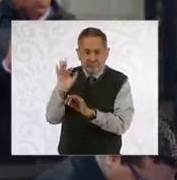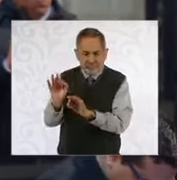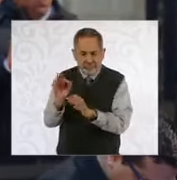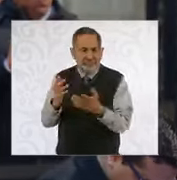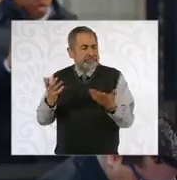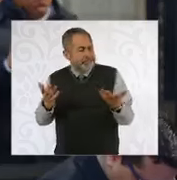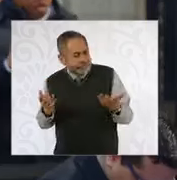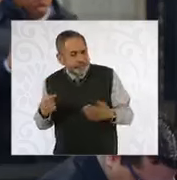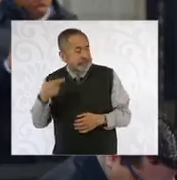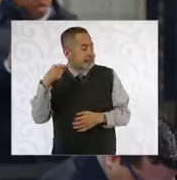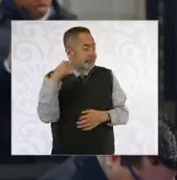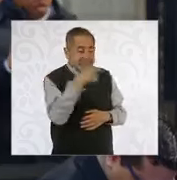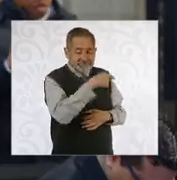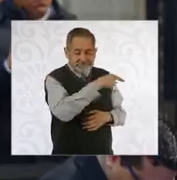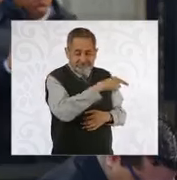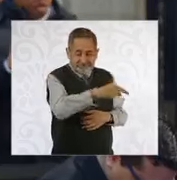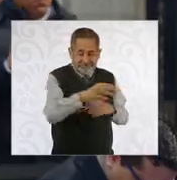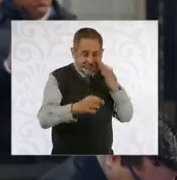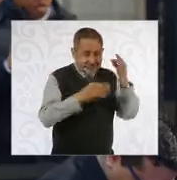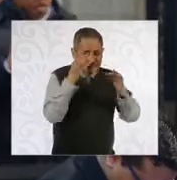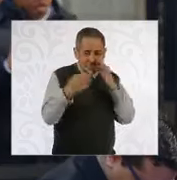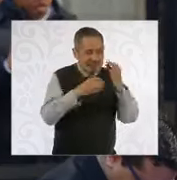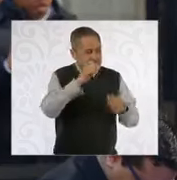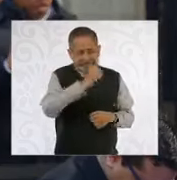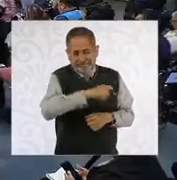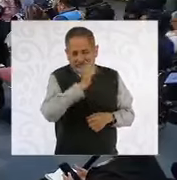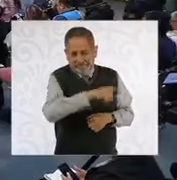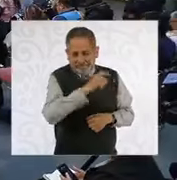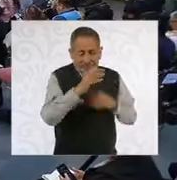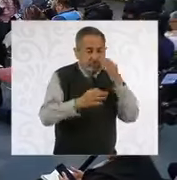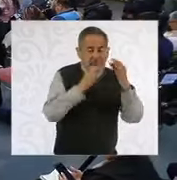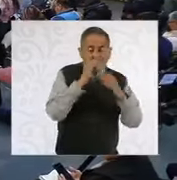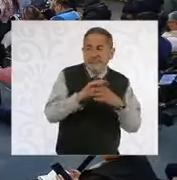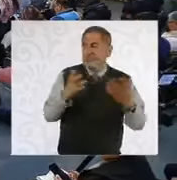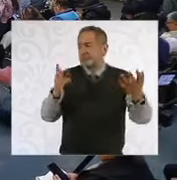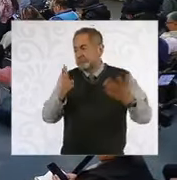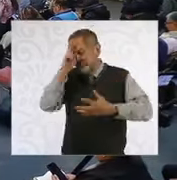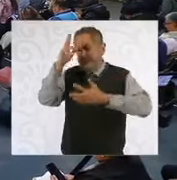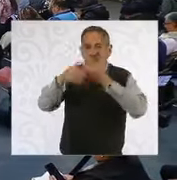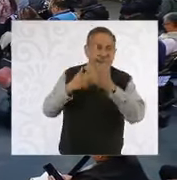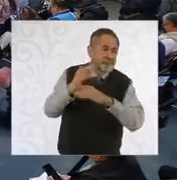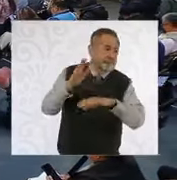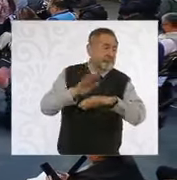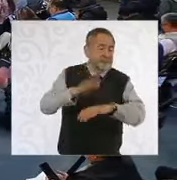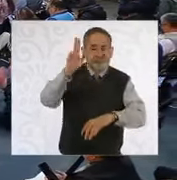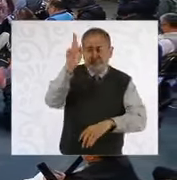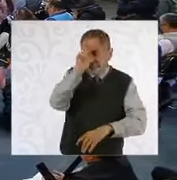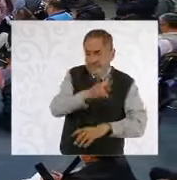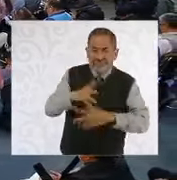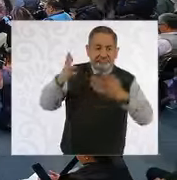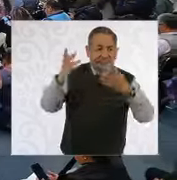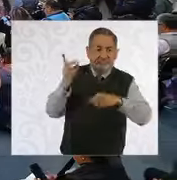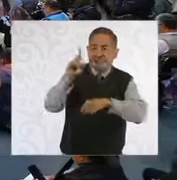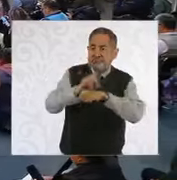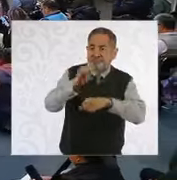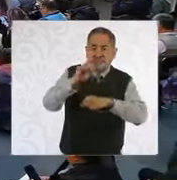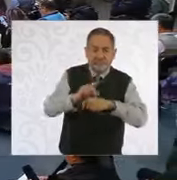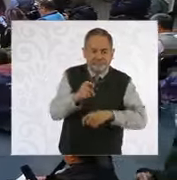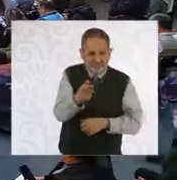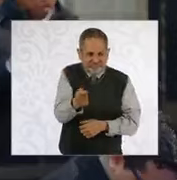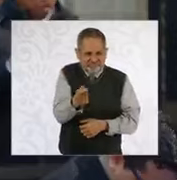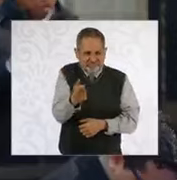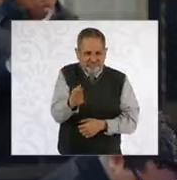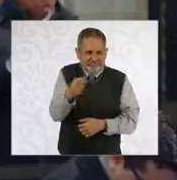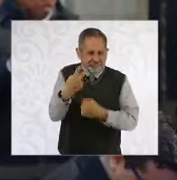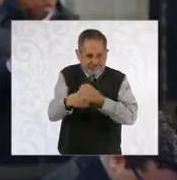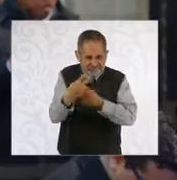Presidenta, los medios de comunicación tradicionales afirman que la violencia está desatada. Todos los días uno prende la tele,